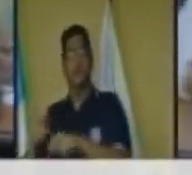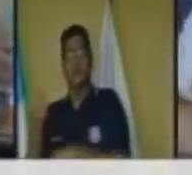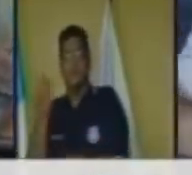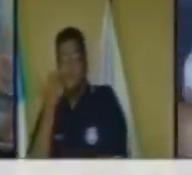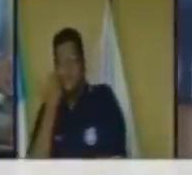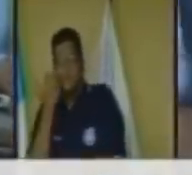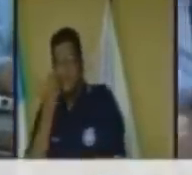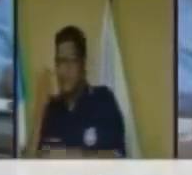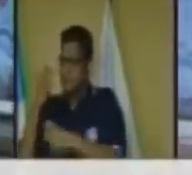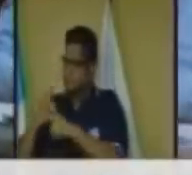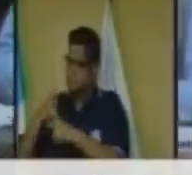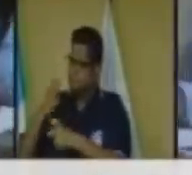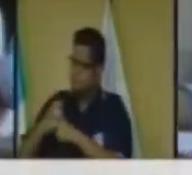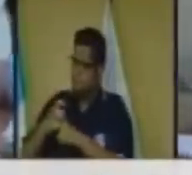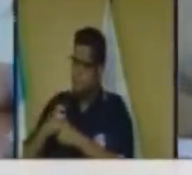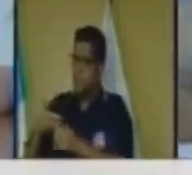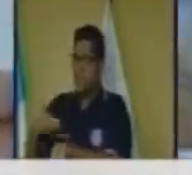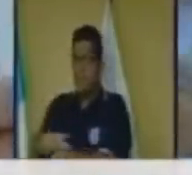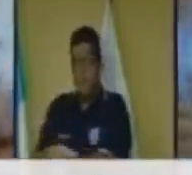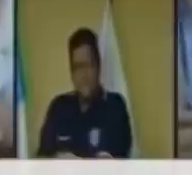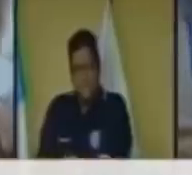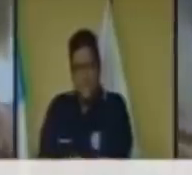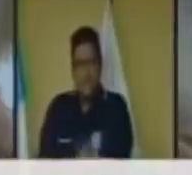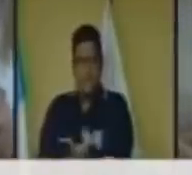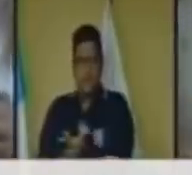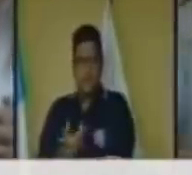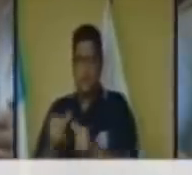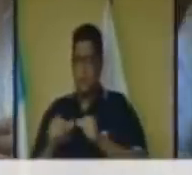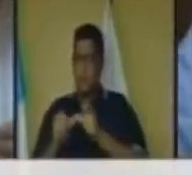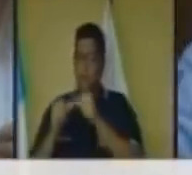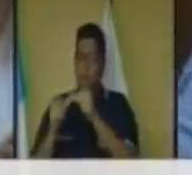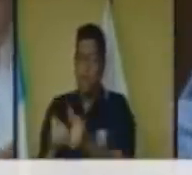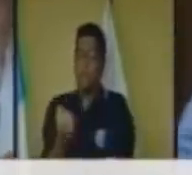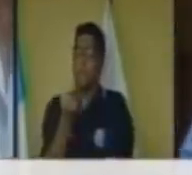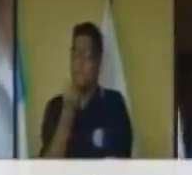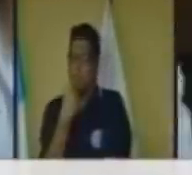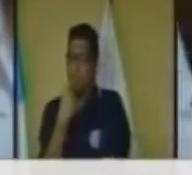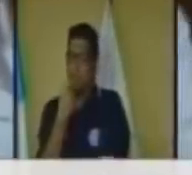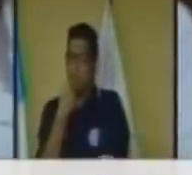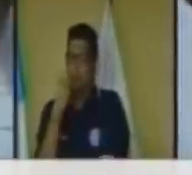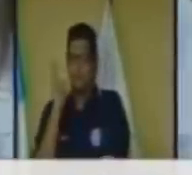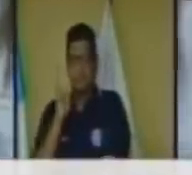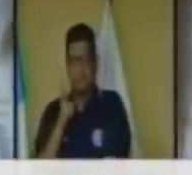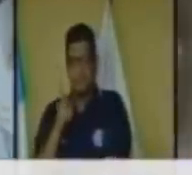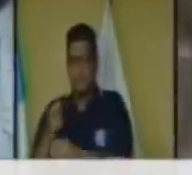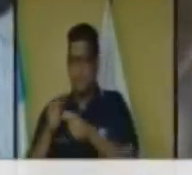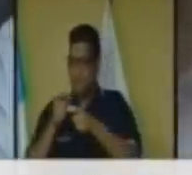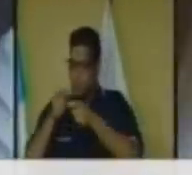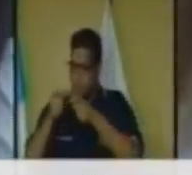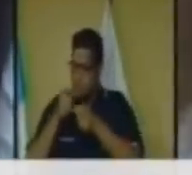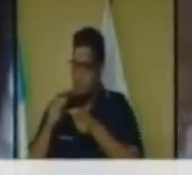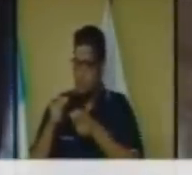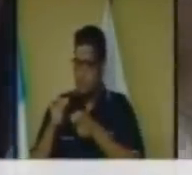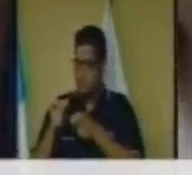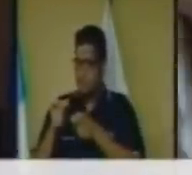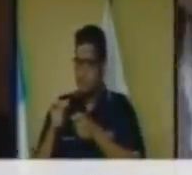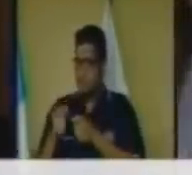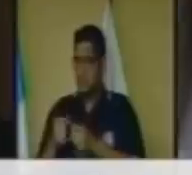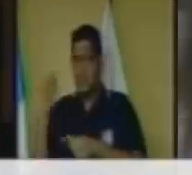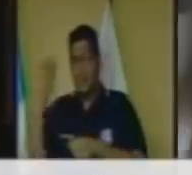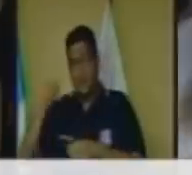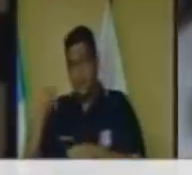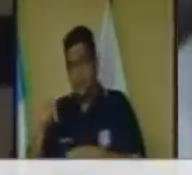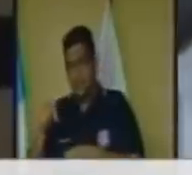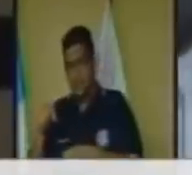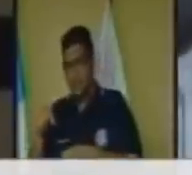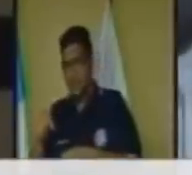crónicas deben de seguir tomando sus medicamentos, estar controlados y hoy más que nunca, de preferencia, si